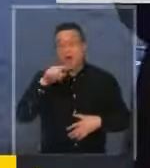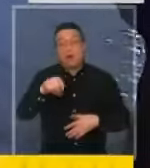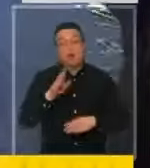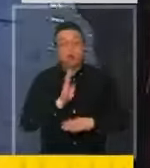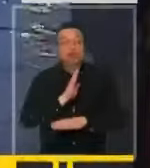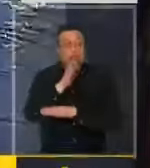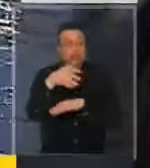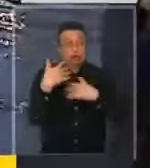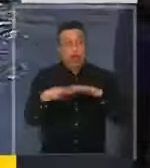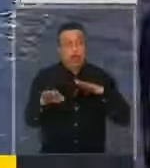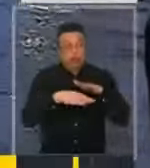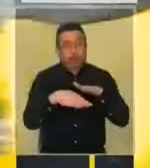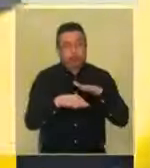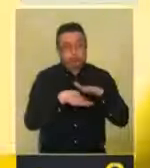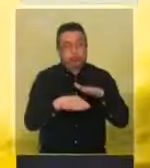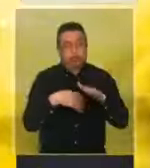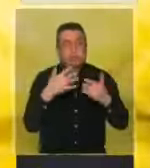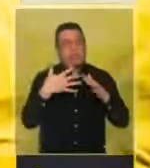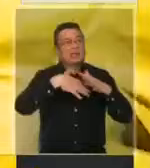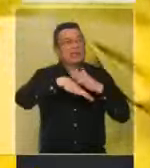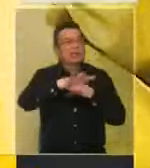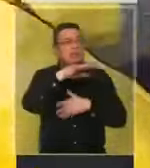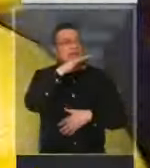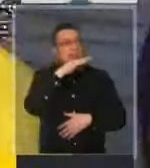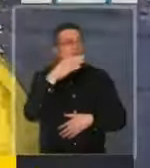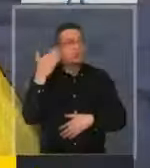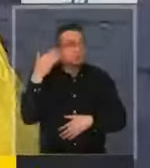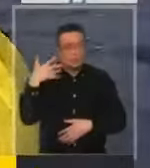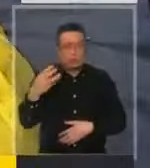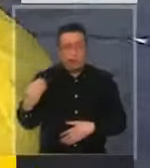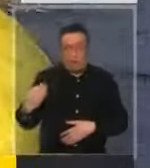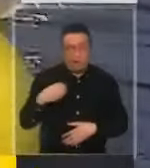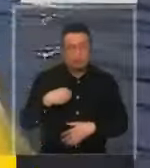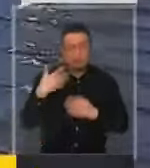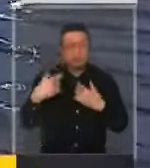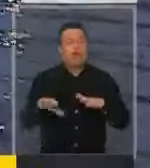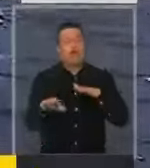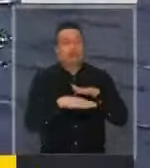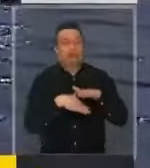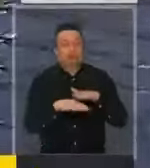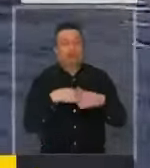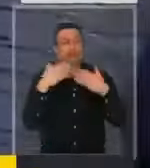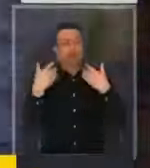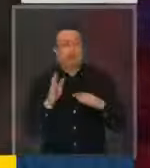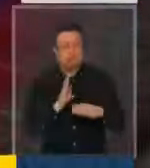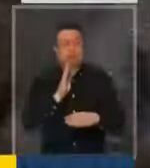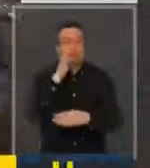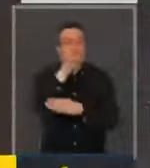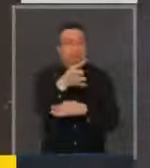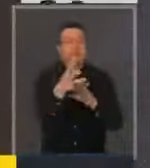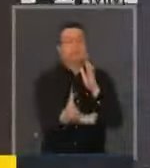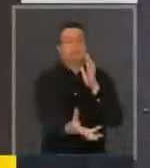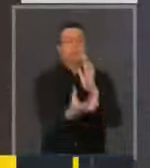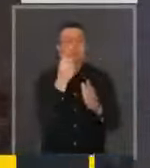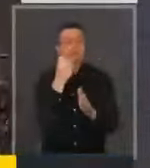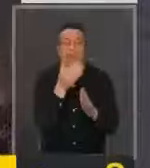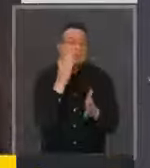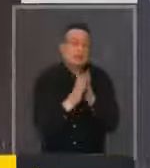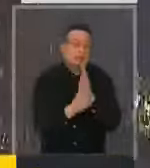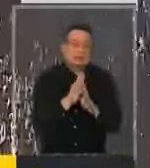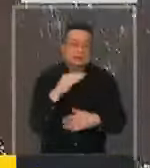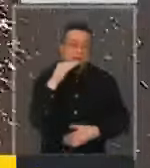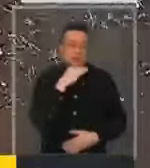lugar. Hace unos 15 minutos nos acaban de informar y ya hicimos toda la logística para poder hacerla lo más rápido posible.